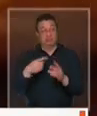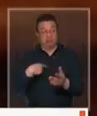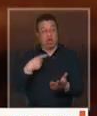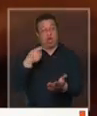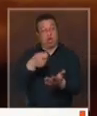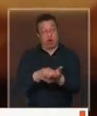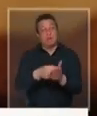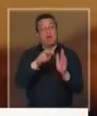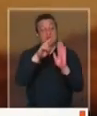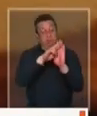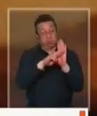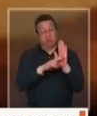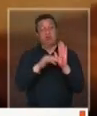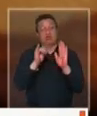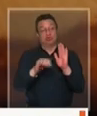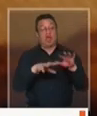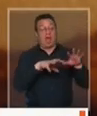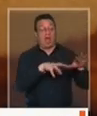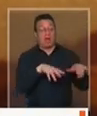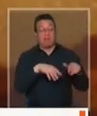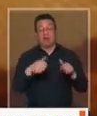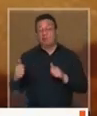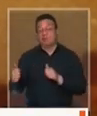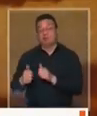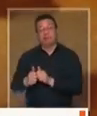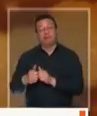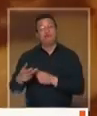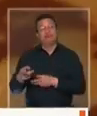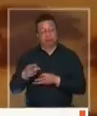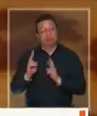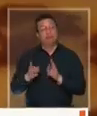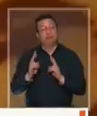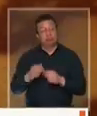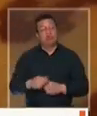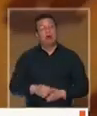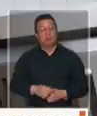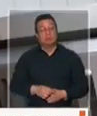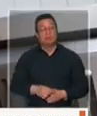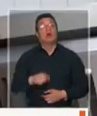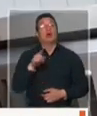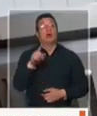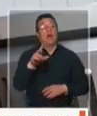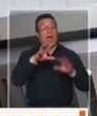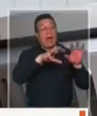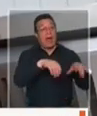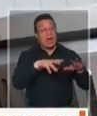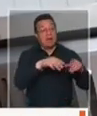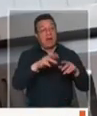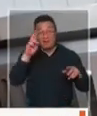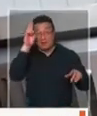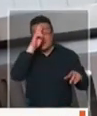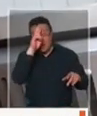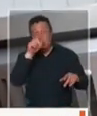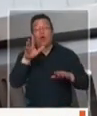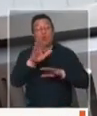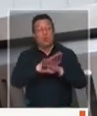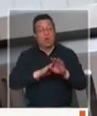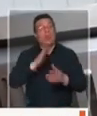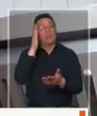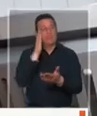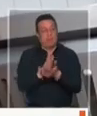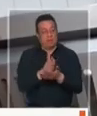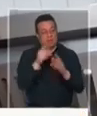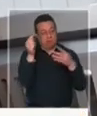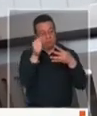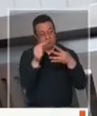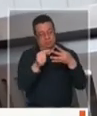está regulado como animal de compañía no convencional. Quien tenga animales exóticos bajo su cuidado, cuente con las medidas necesarias